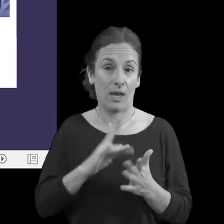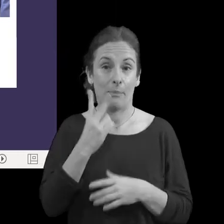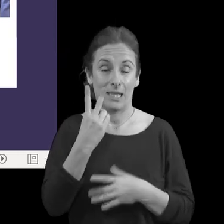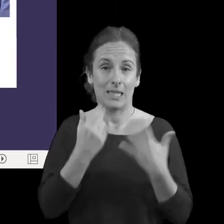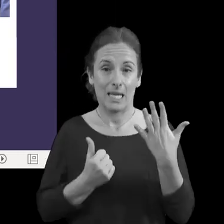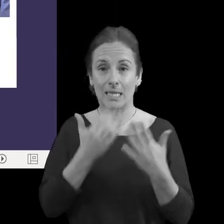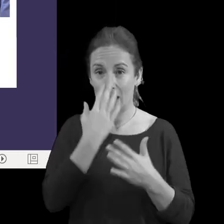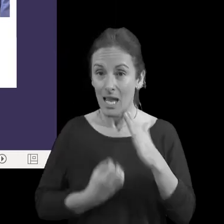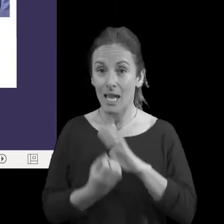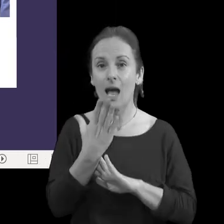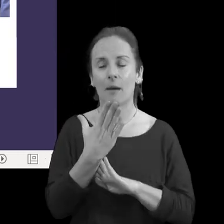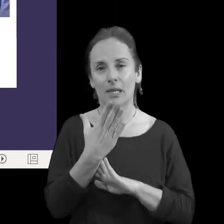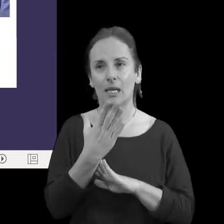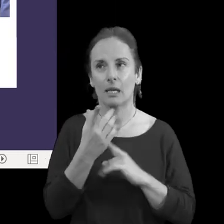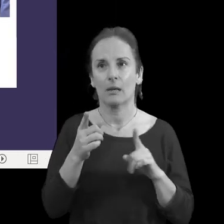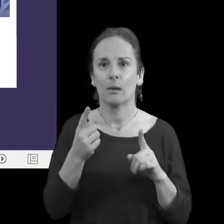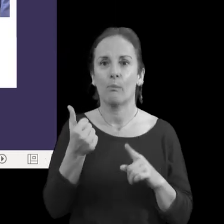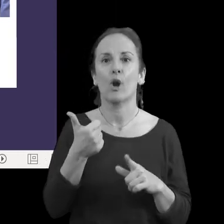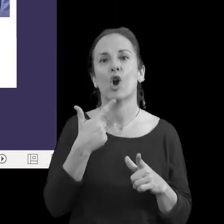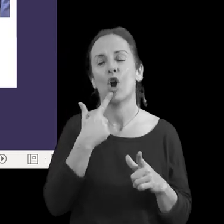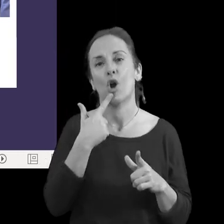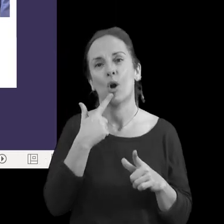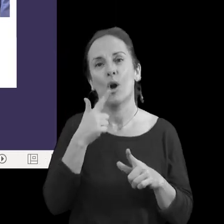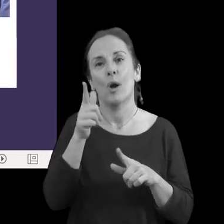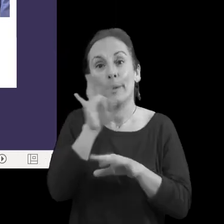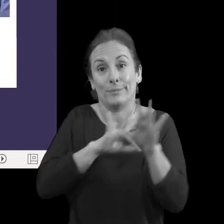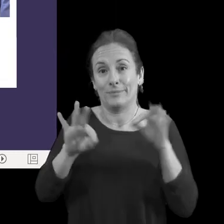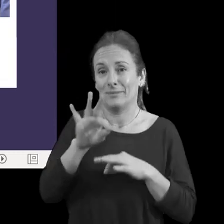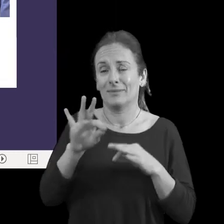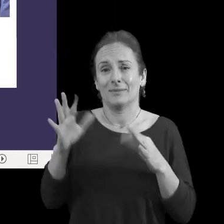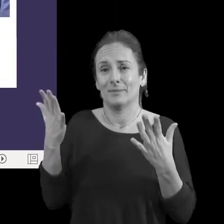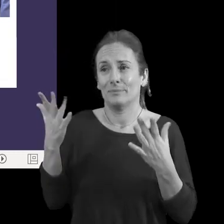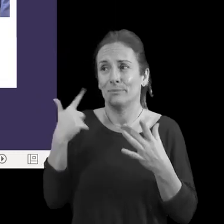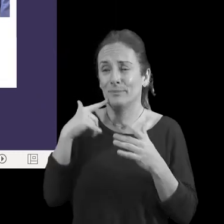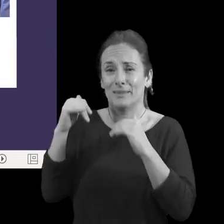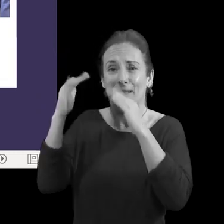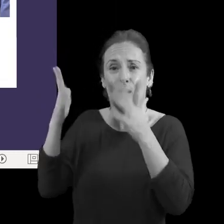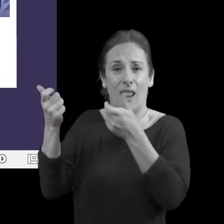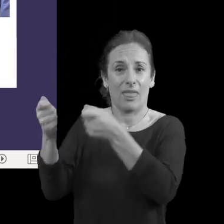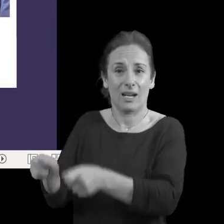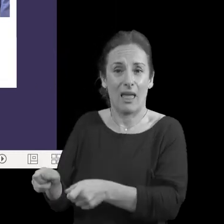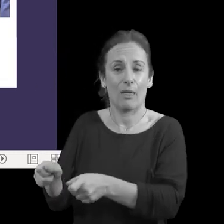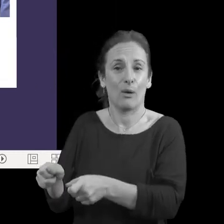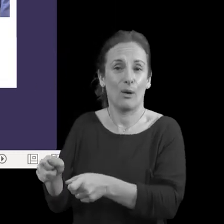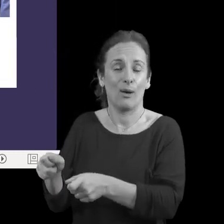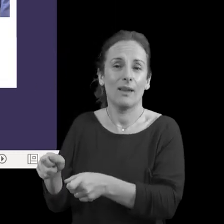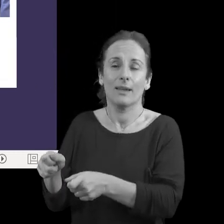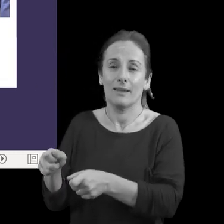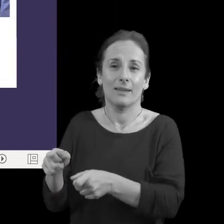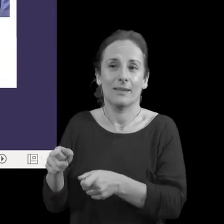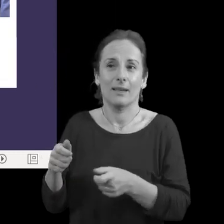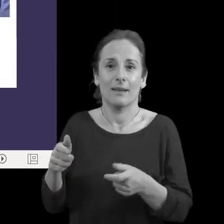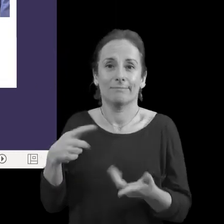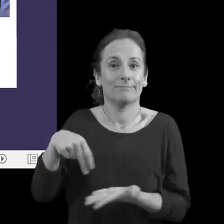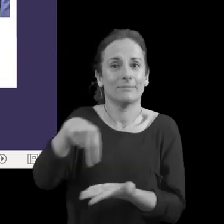e intentando un poco suplir, ¿no? El terrible vacío que nos dejaba Oficios y que no ha sido posible recuperar.